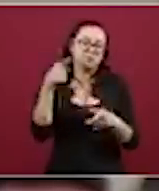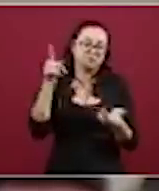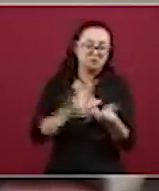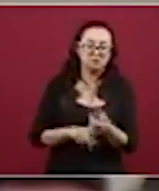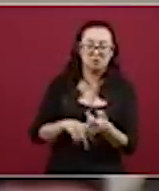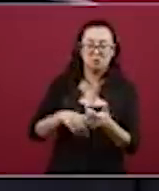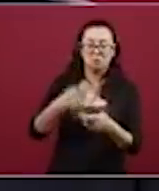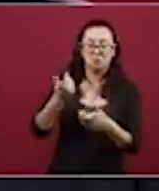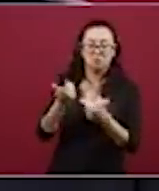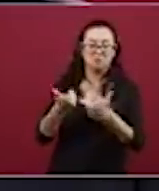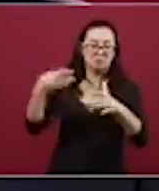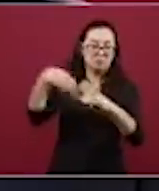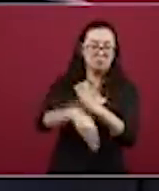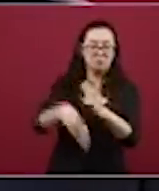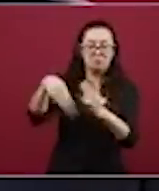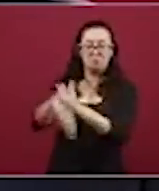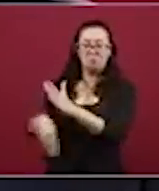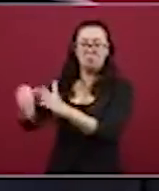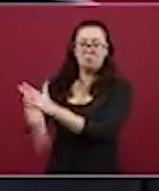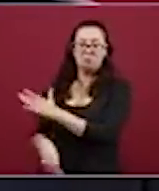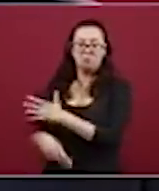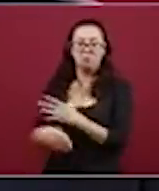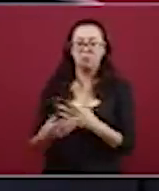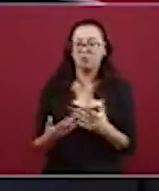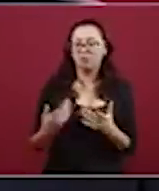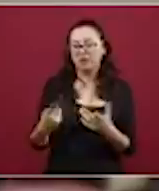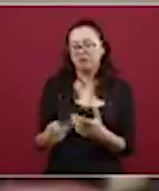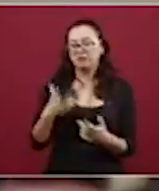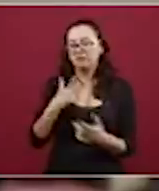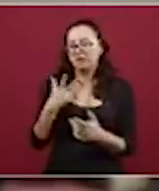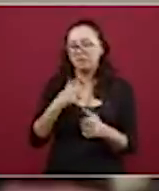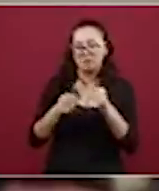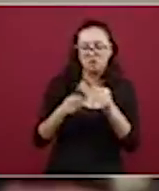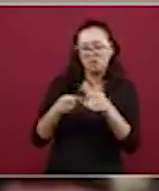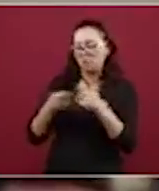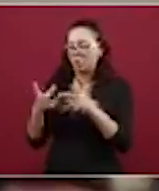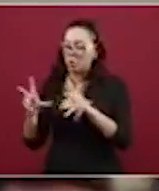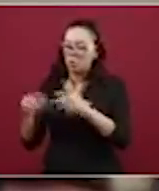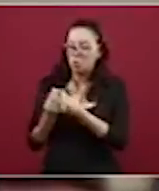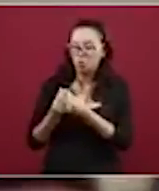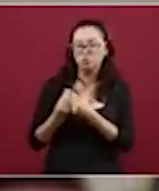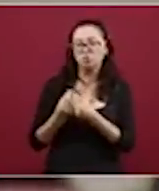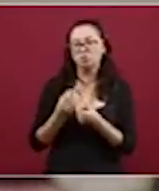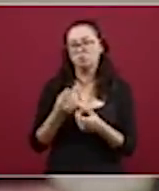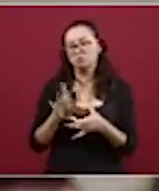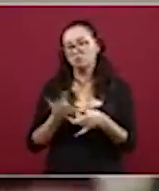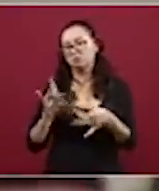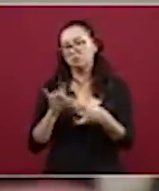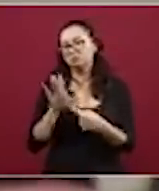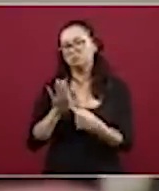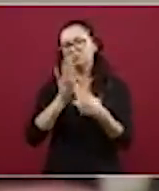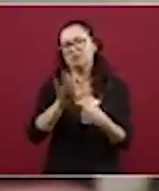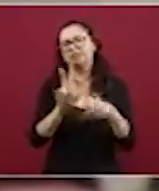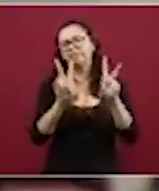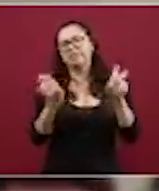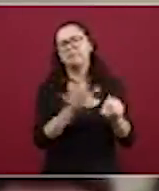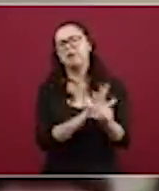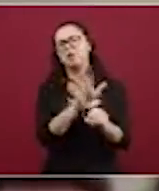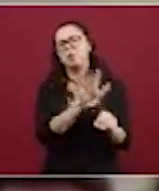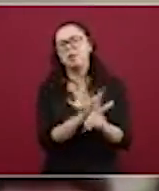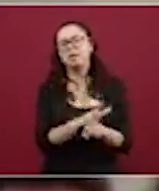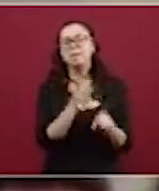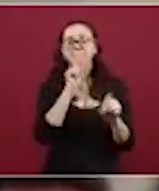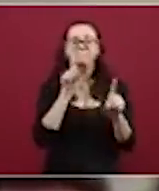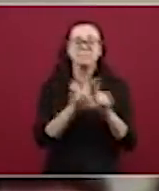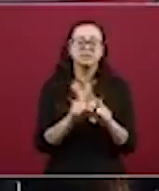una investigación conjunta entre Quinto Poder y Código Magenta. ¿Qué tendría que decir al respecto? También el ahora diputado